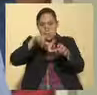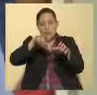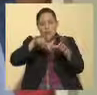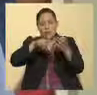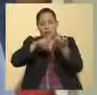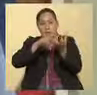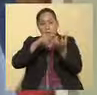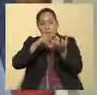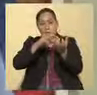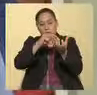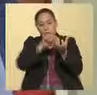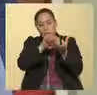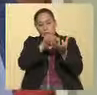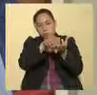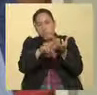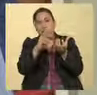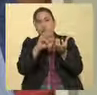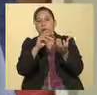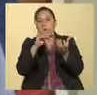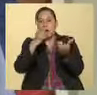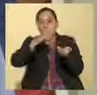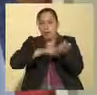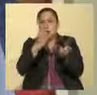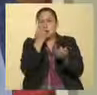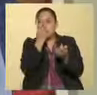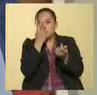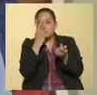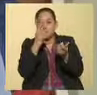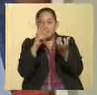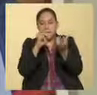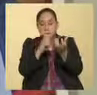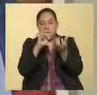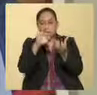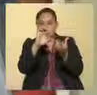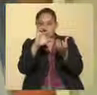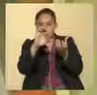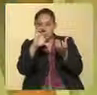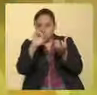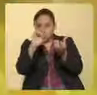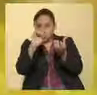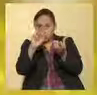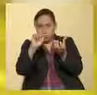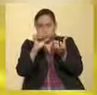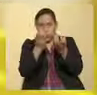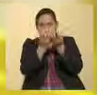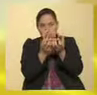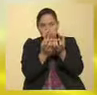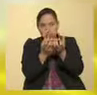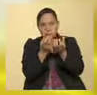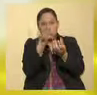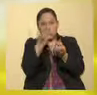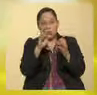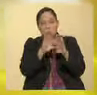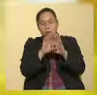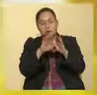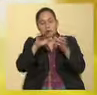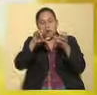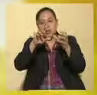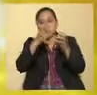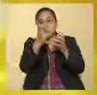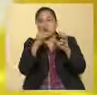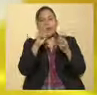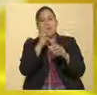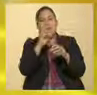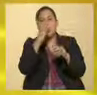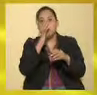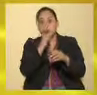Ajá. Oh. Y después de que nace, el canal inguinal se cierra. Sí. Y entonces eso ya no permite que el testículo